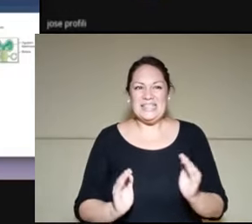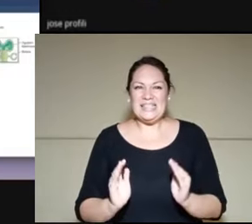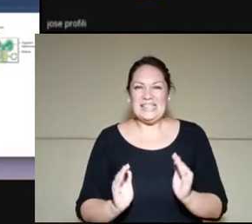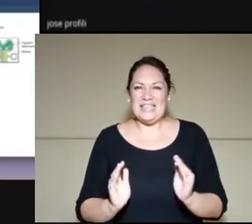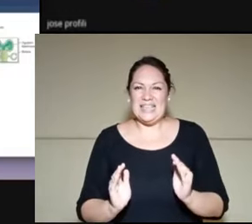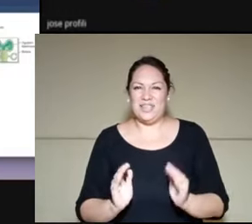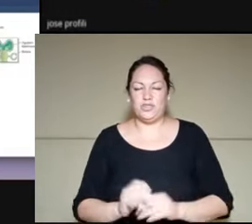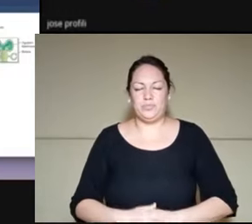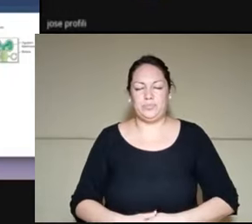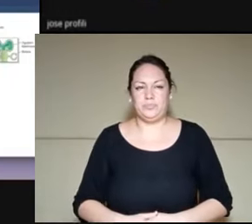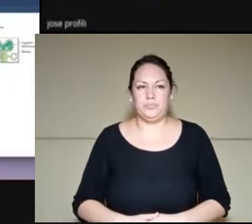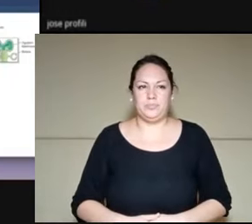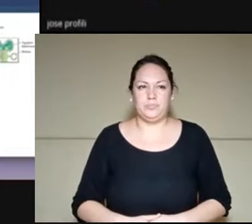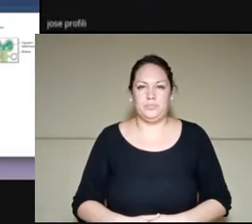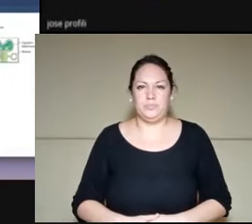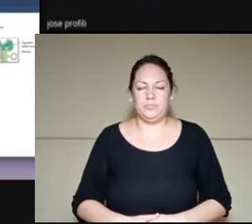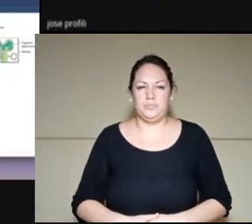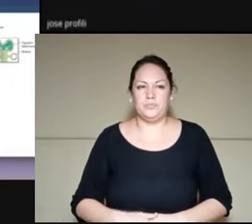embrión.